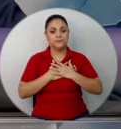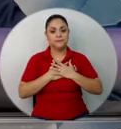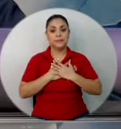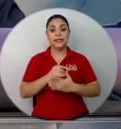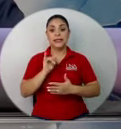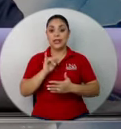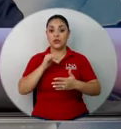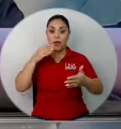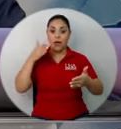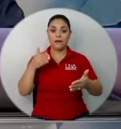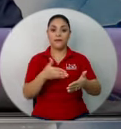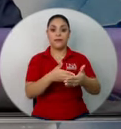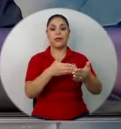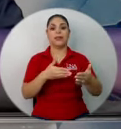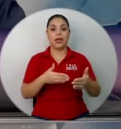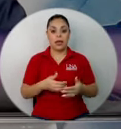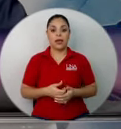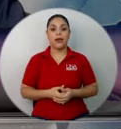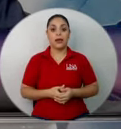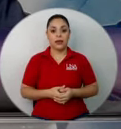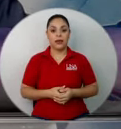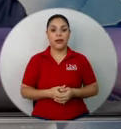lamentables y que afectan